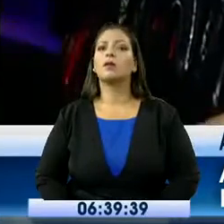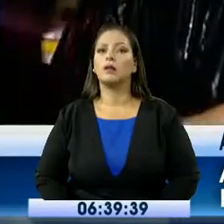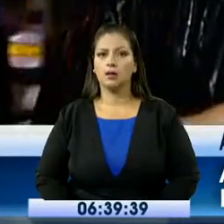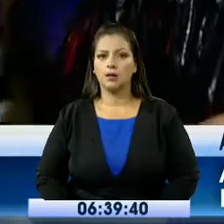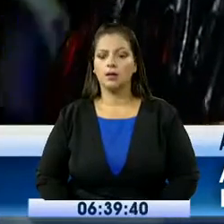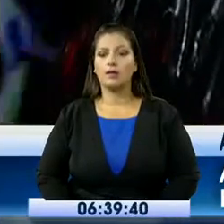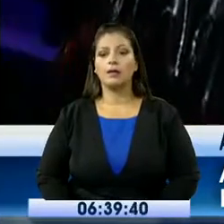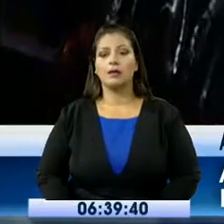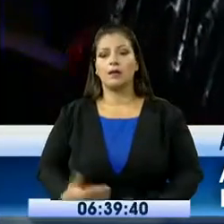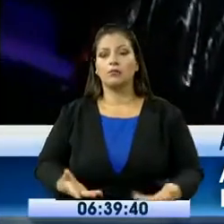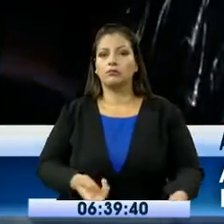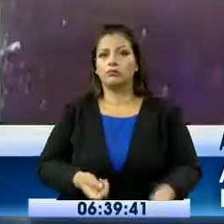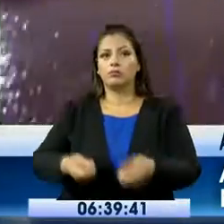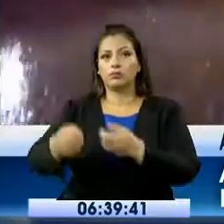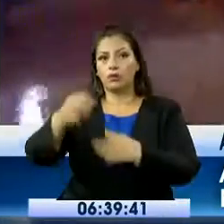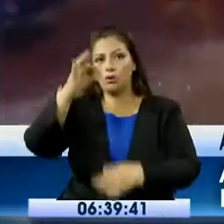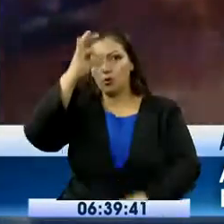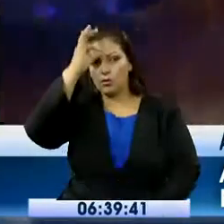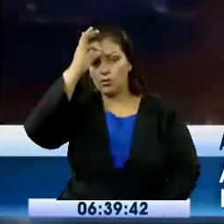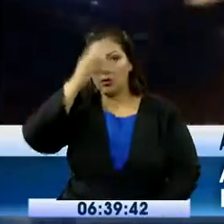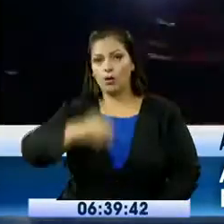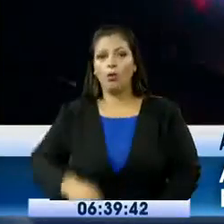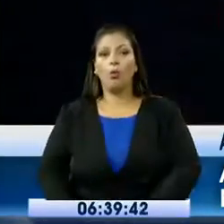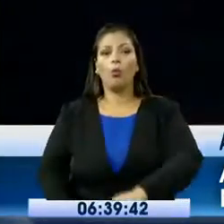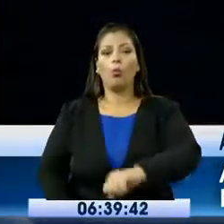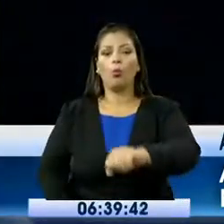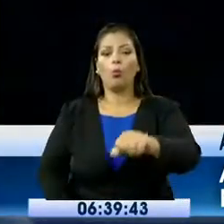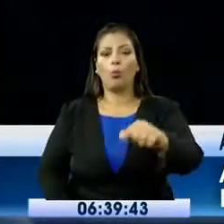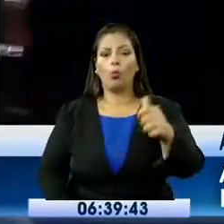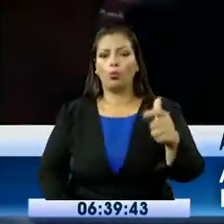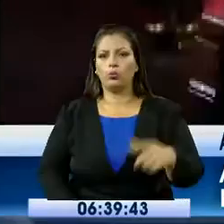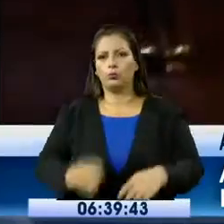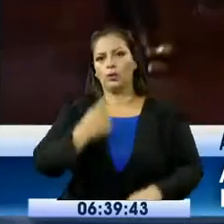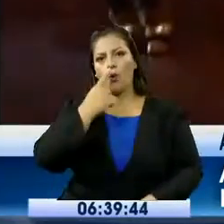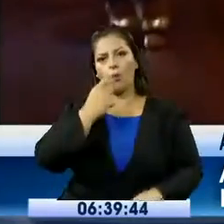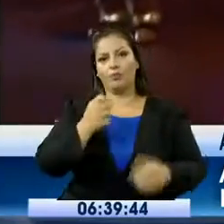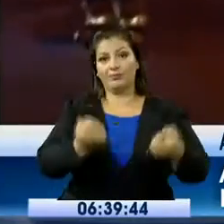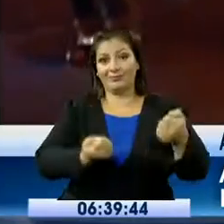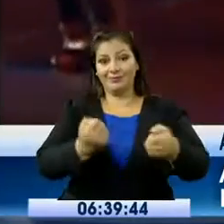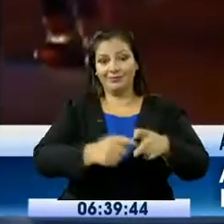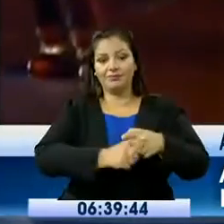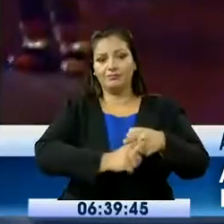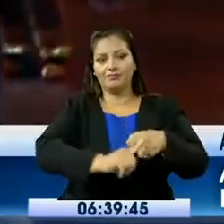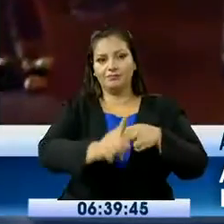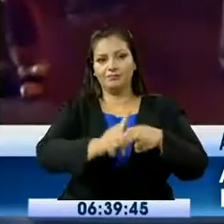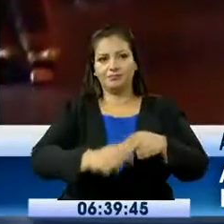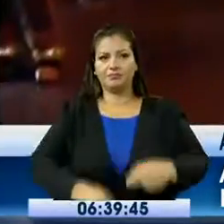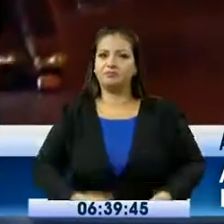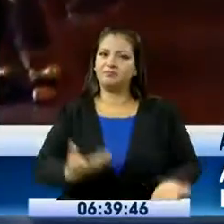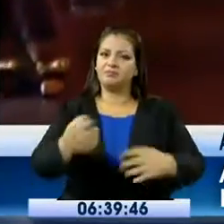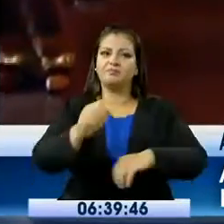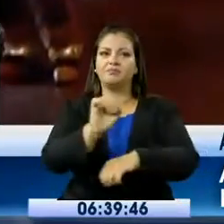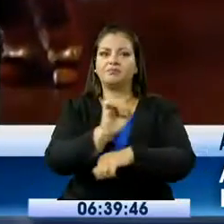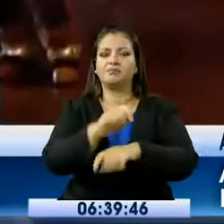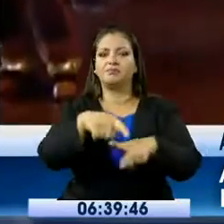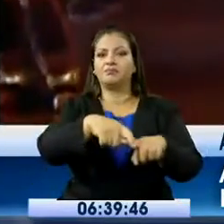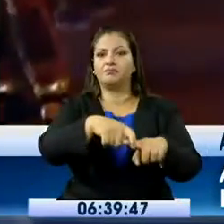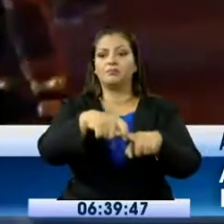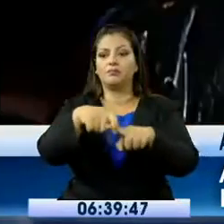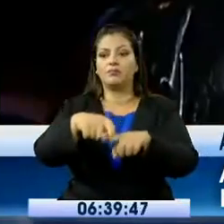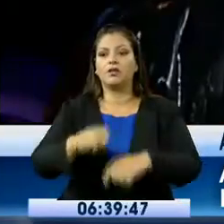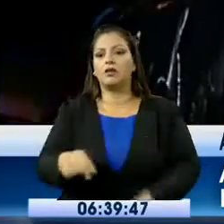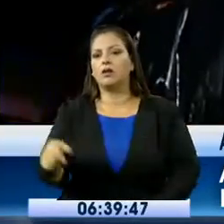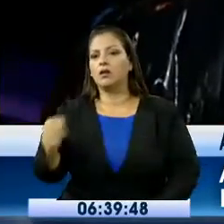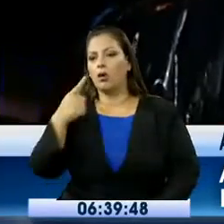asistencial, a la clínica Proaño. Otro conductor participante abandonó el lugar del incidente. Y vamos a proceder nada más al conductor que está aquí, a la